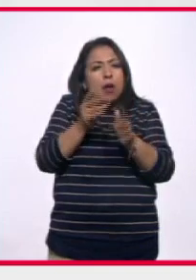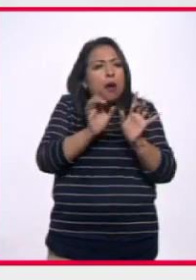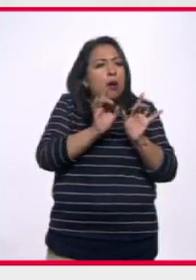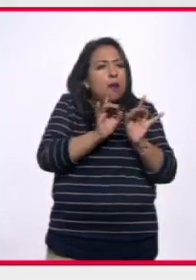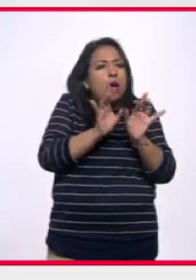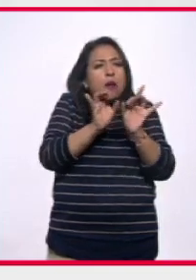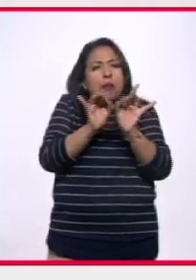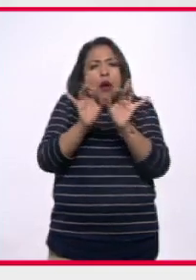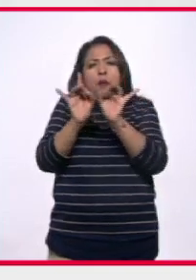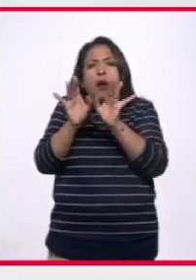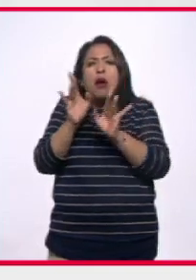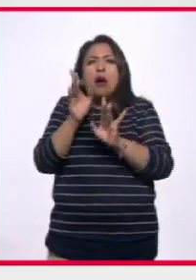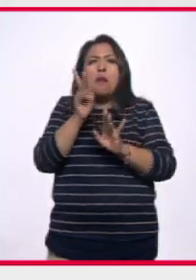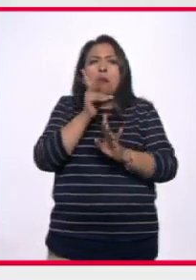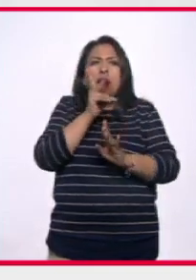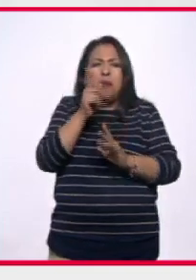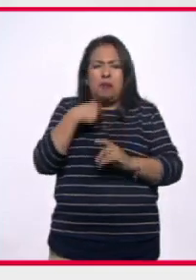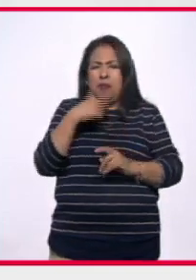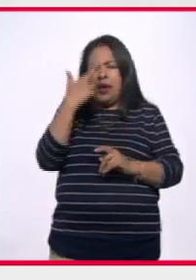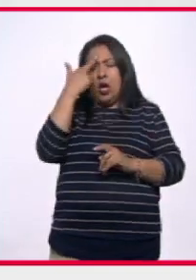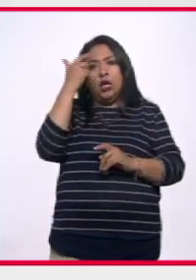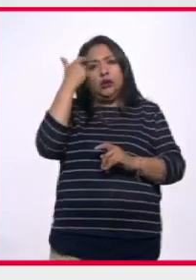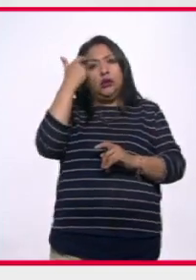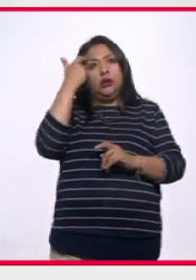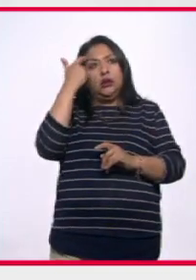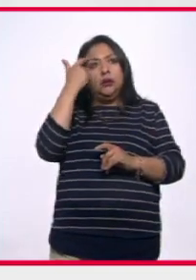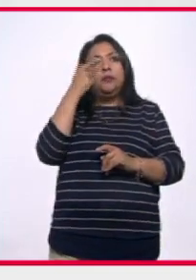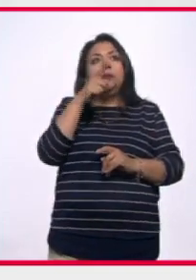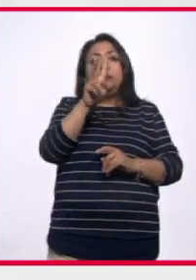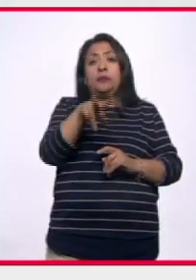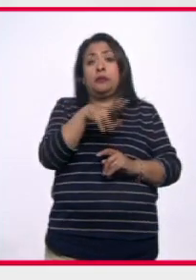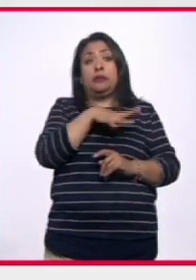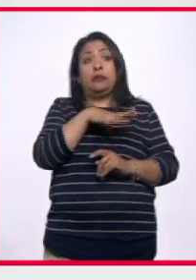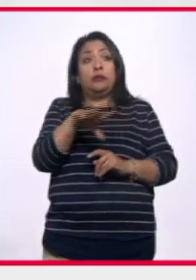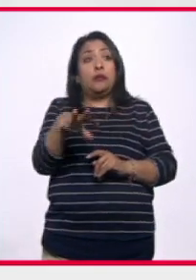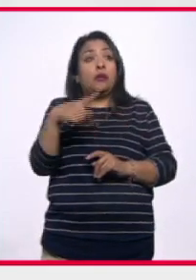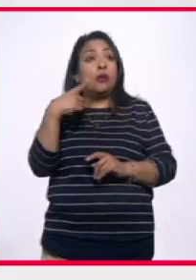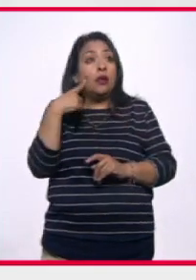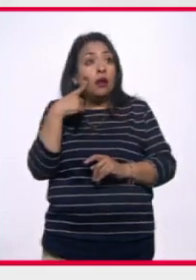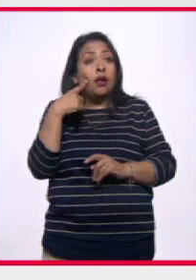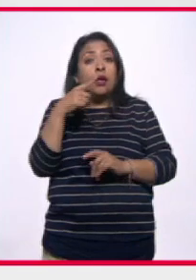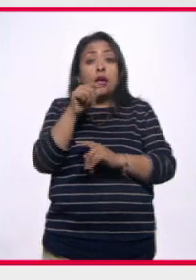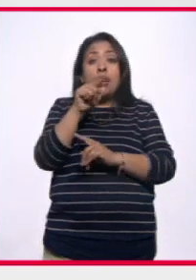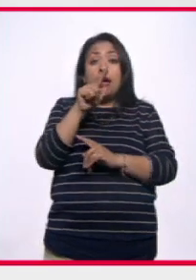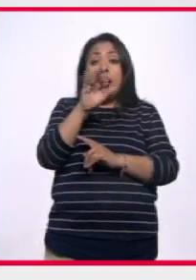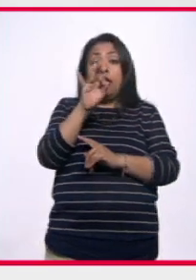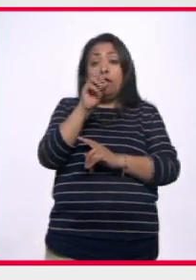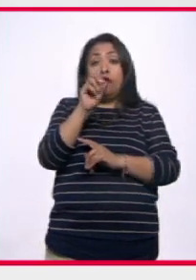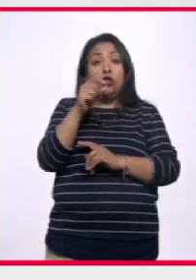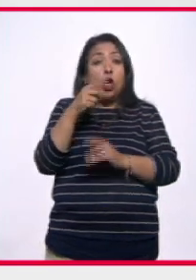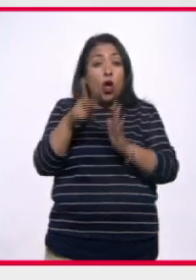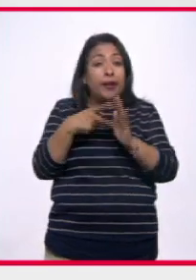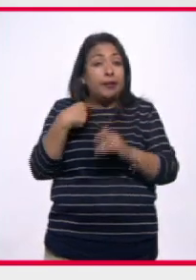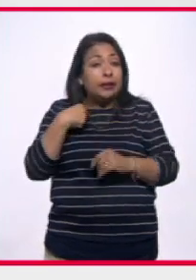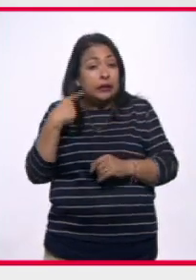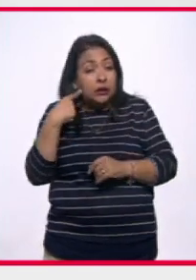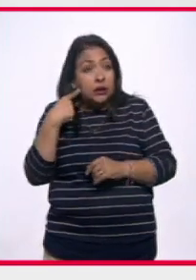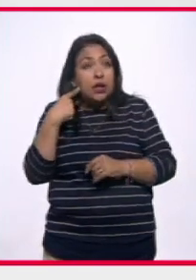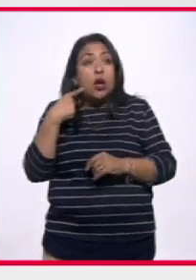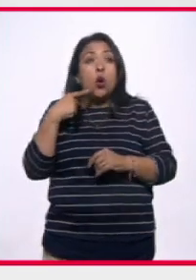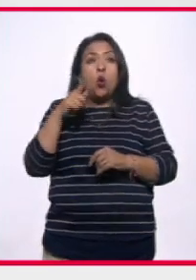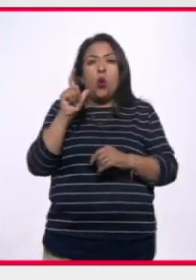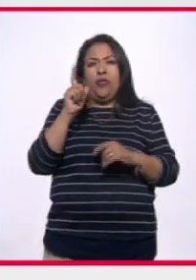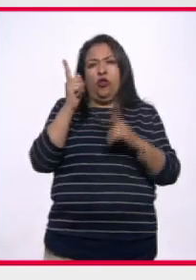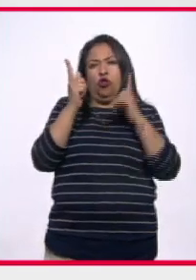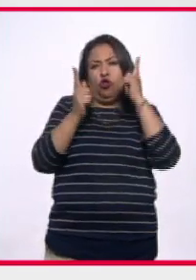pasando las palabras me acordé de muchas cosas lo que se más increíble es poder escuchar a alfonso porque durante todo el